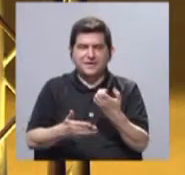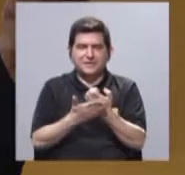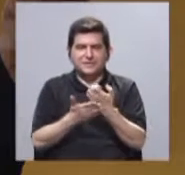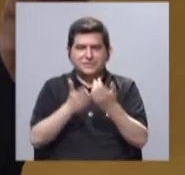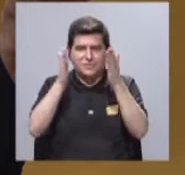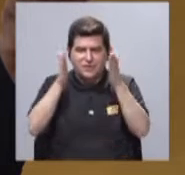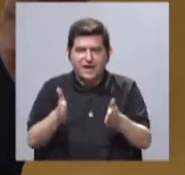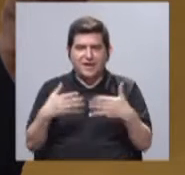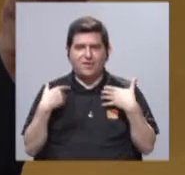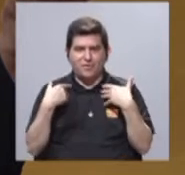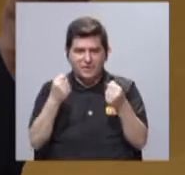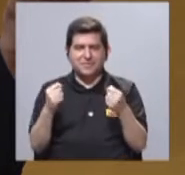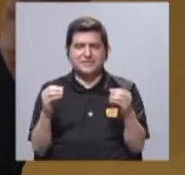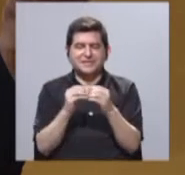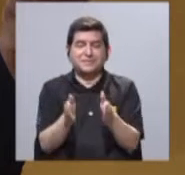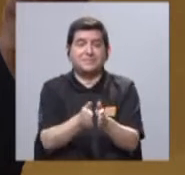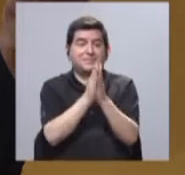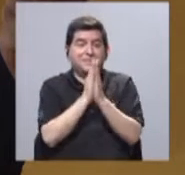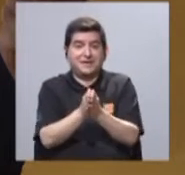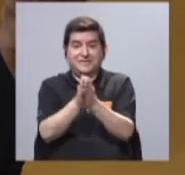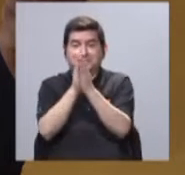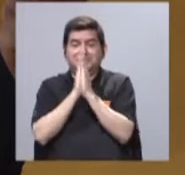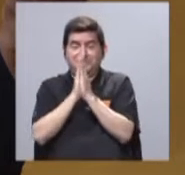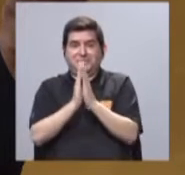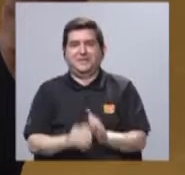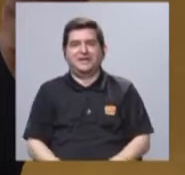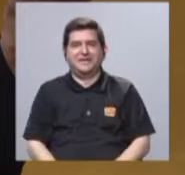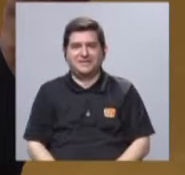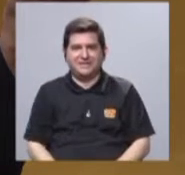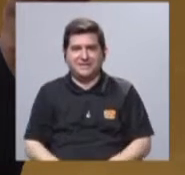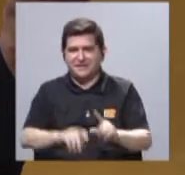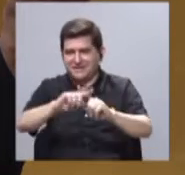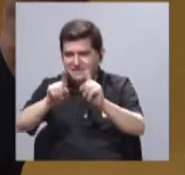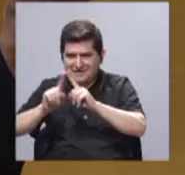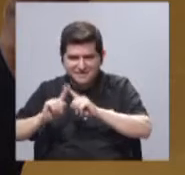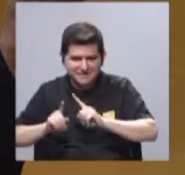economista de la salud más solicitado por las